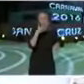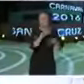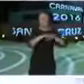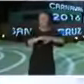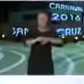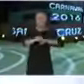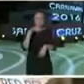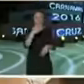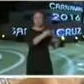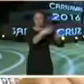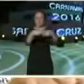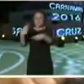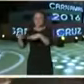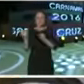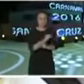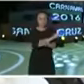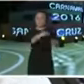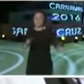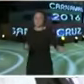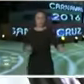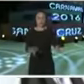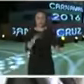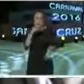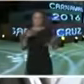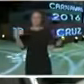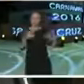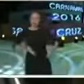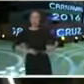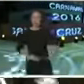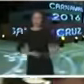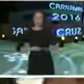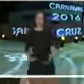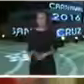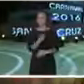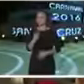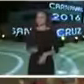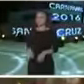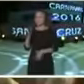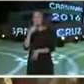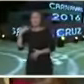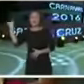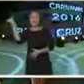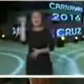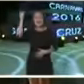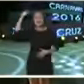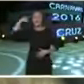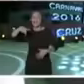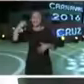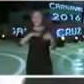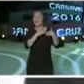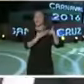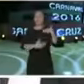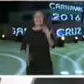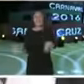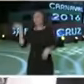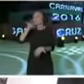poses. Que lo que hay que poner son güey. Ojalá que caiga aquí el gordo. Y